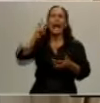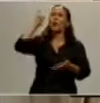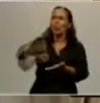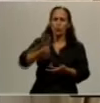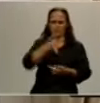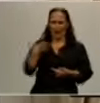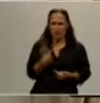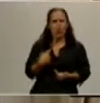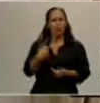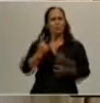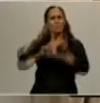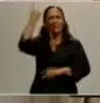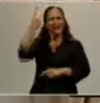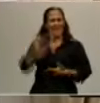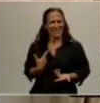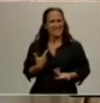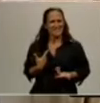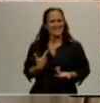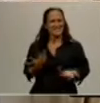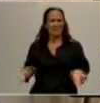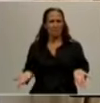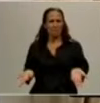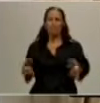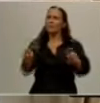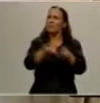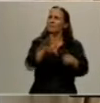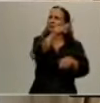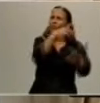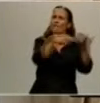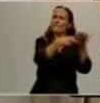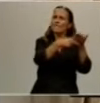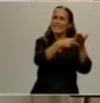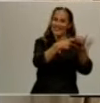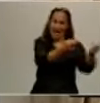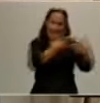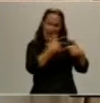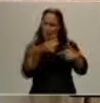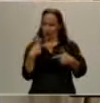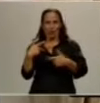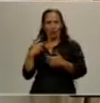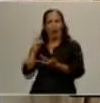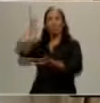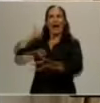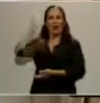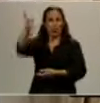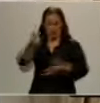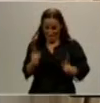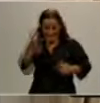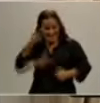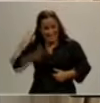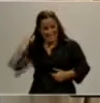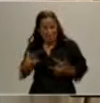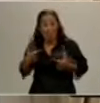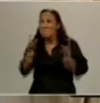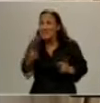acusándolos en base a lo que el fiscal de la causa suministraba, pueden ahora intentar, no se sabe por qué